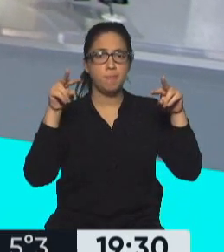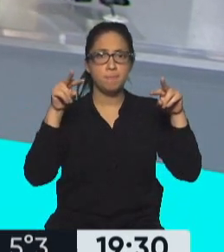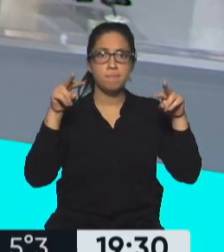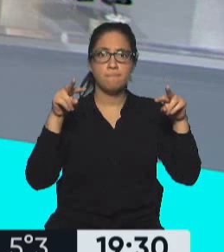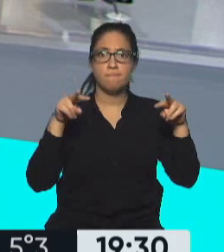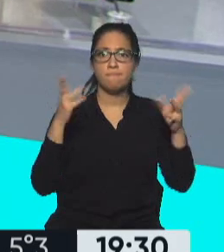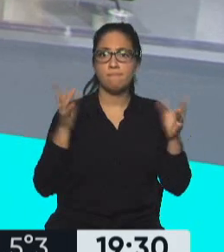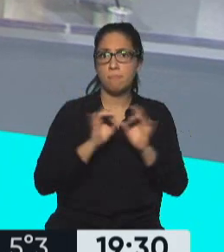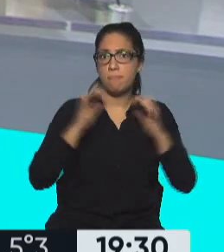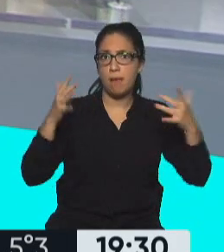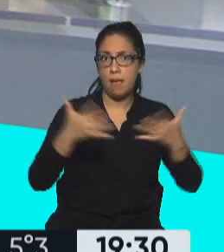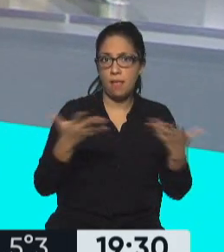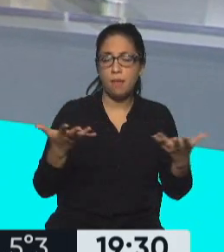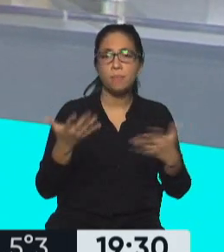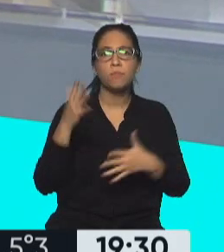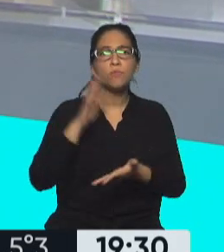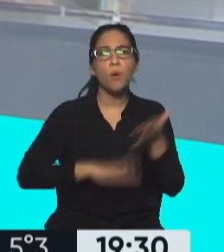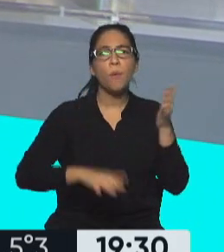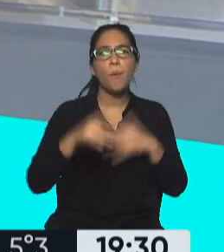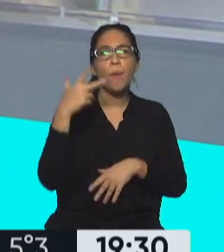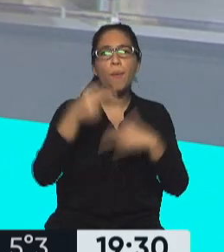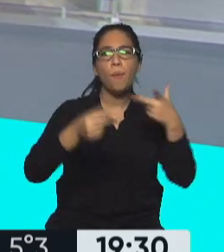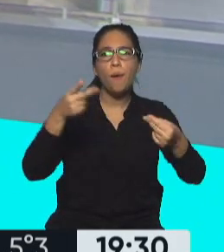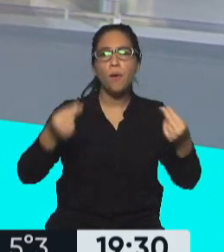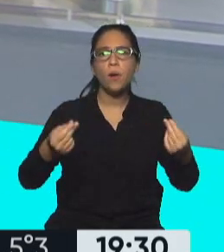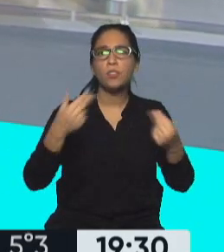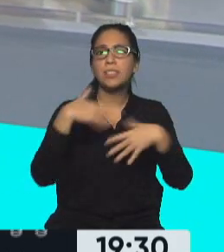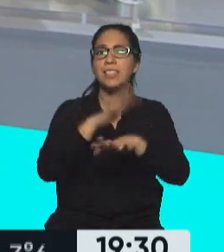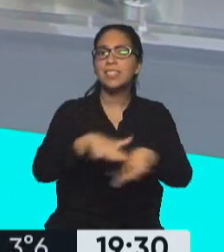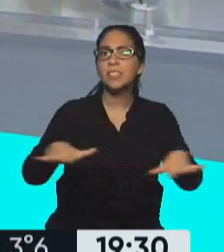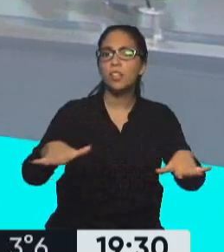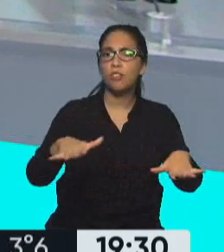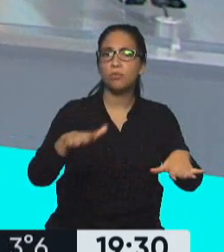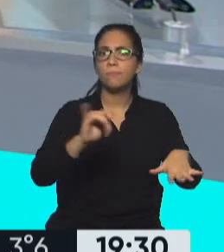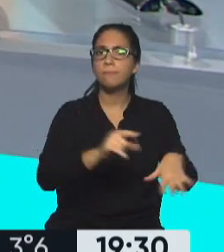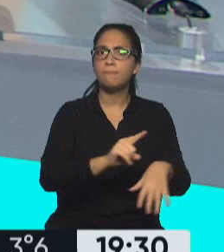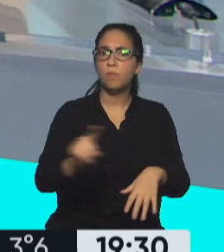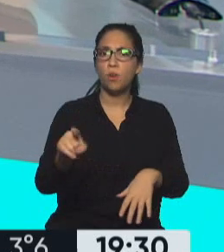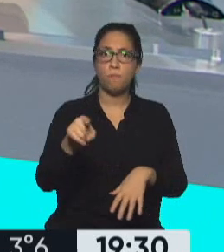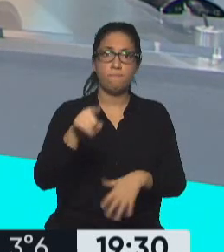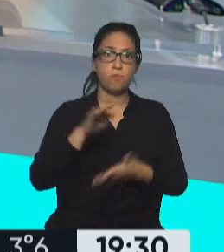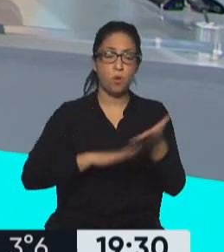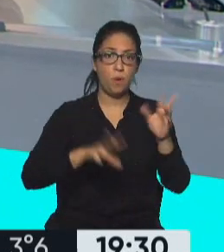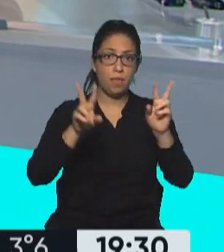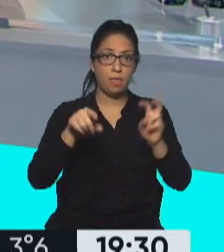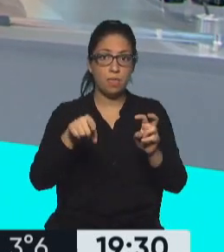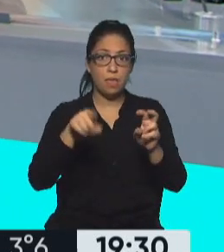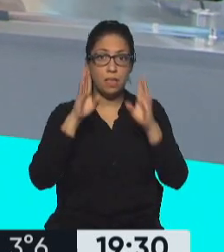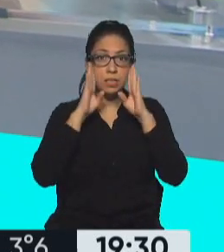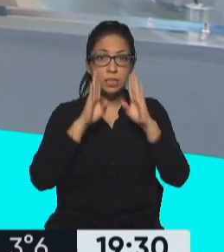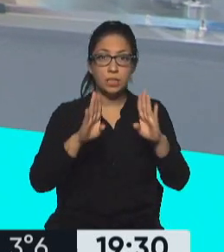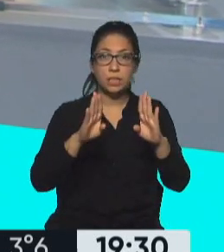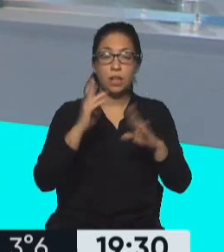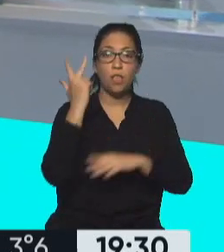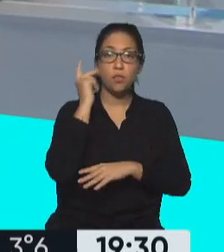una pandemia. Esto de la vacunación a niños. A propósito de este tema, se está viendo lo que es la vacunación a